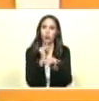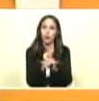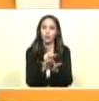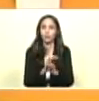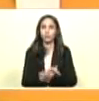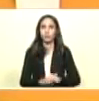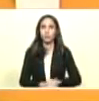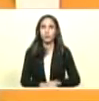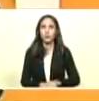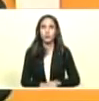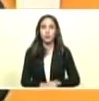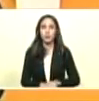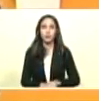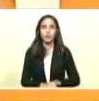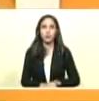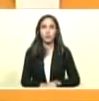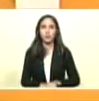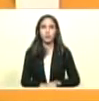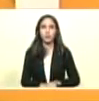Igualmente,